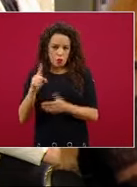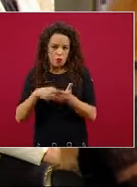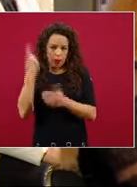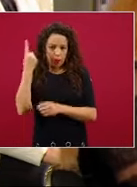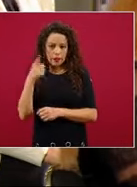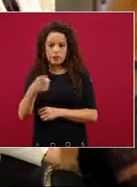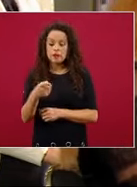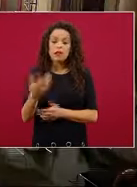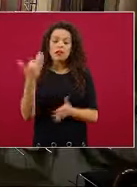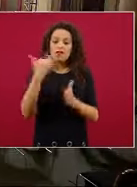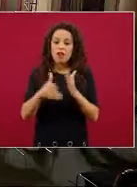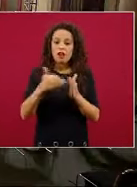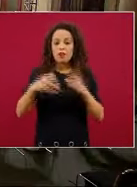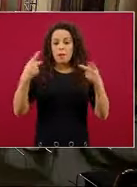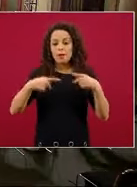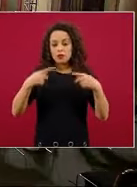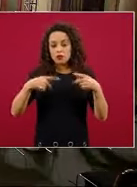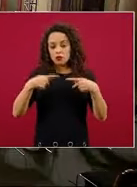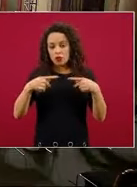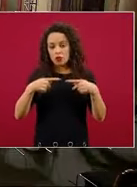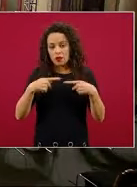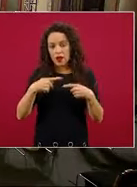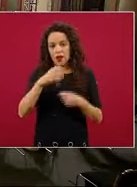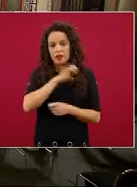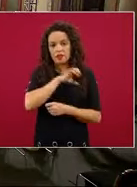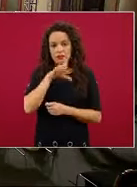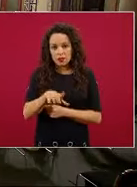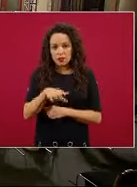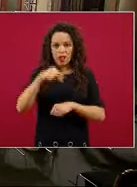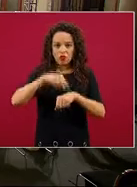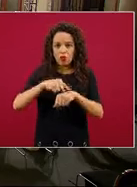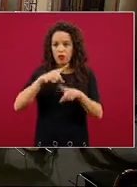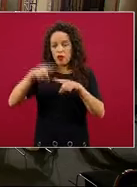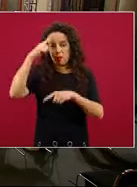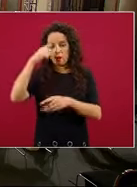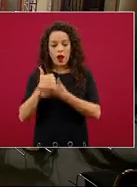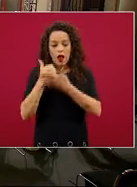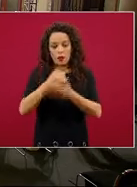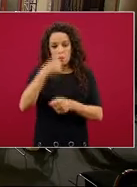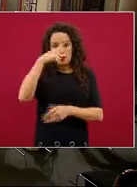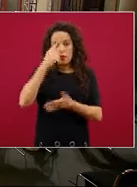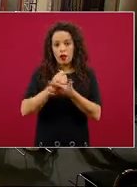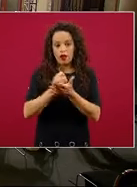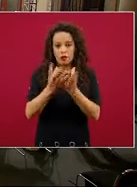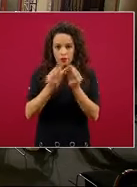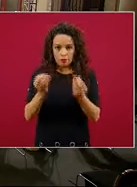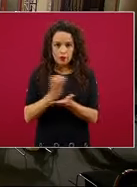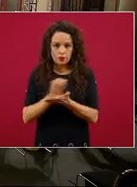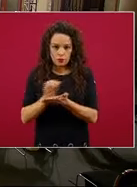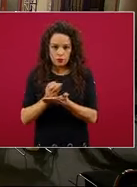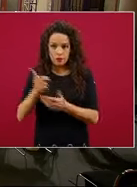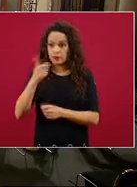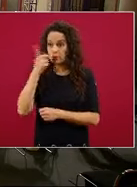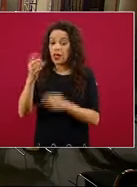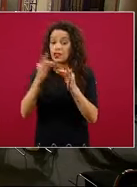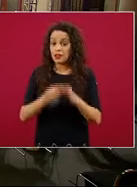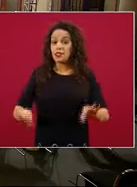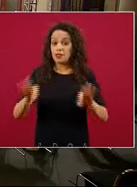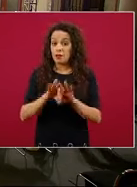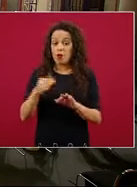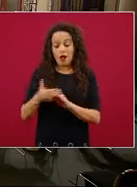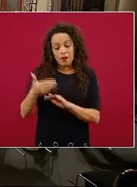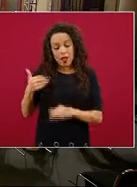terapeutas de rehabilitación, entonces nos decían que es importante la rehabilitación temprana